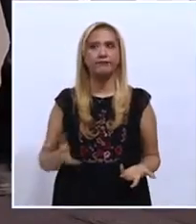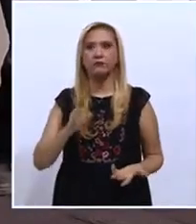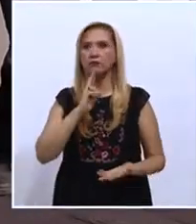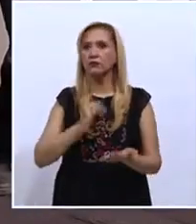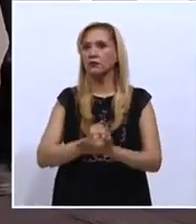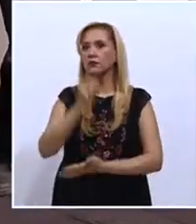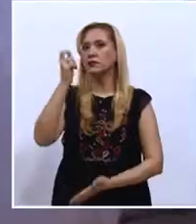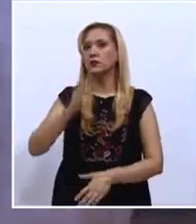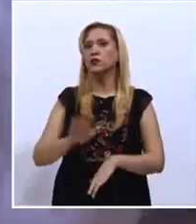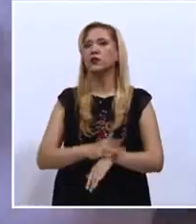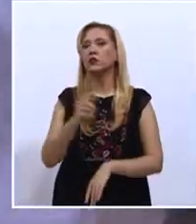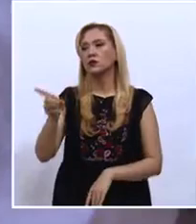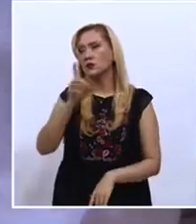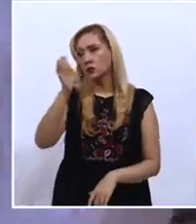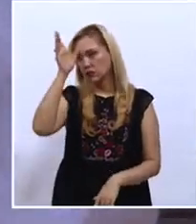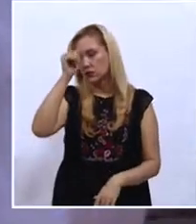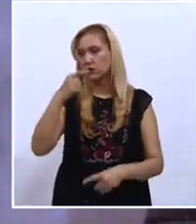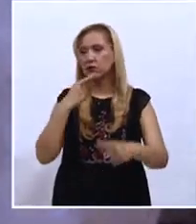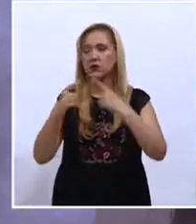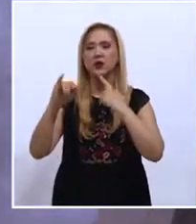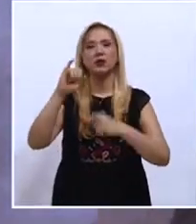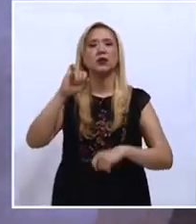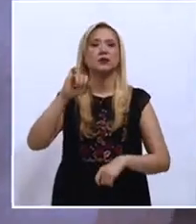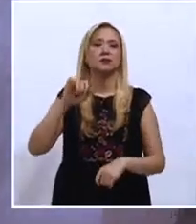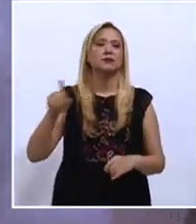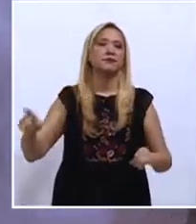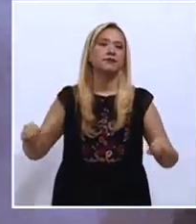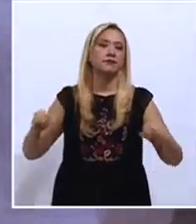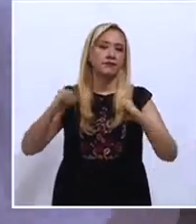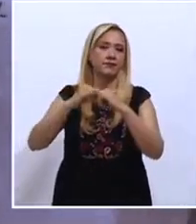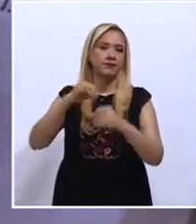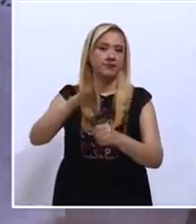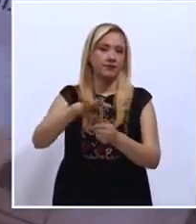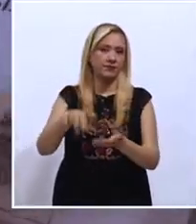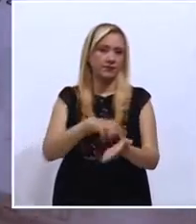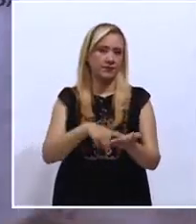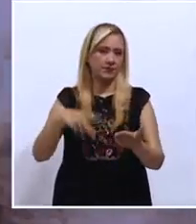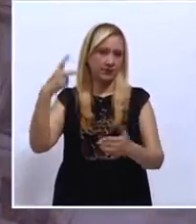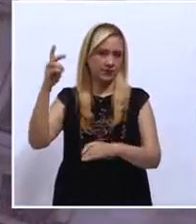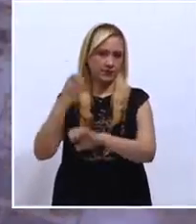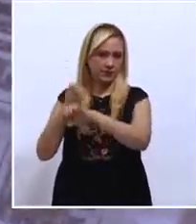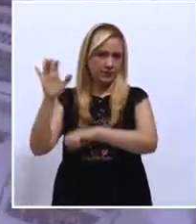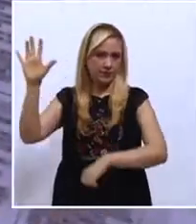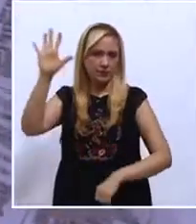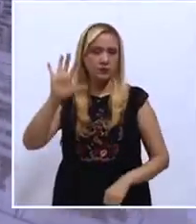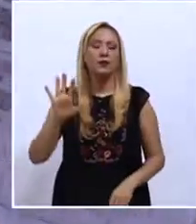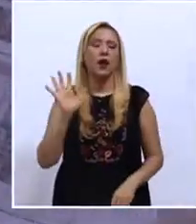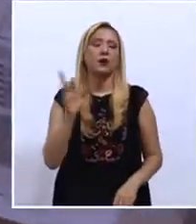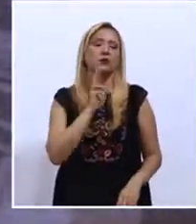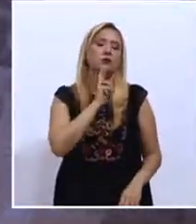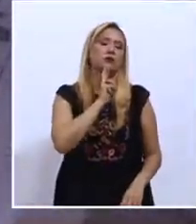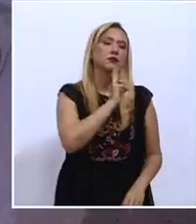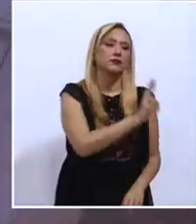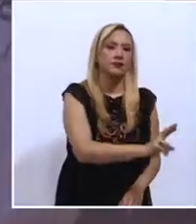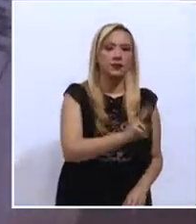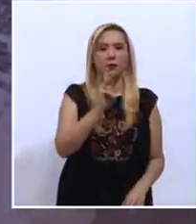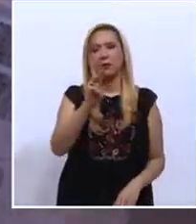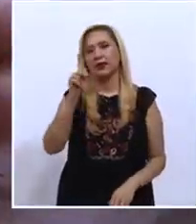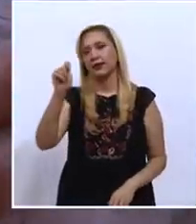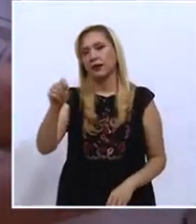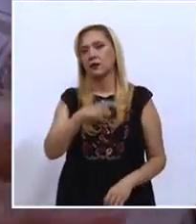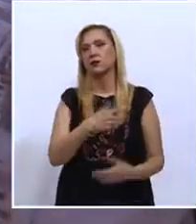había confirmado el acuerdo del Consejo General del Instituto Electoral del Estado, con el que se daba contestación al Partido del